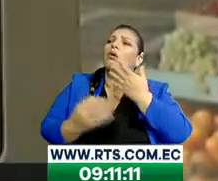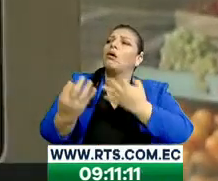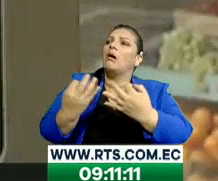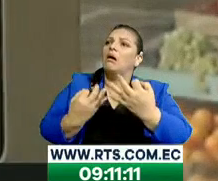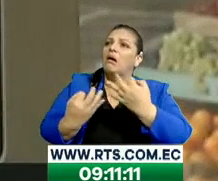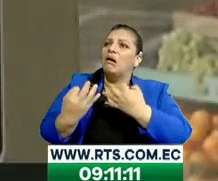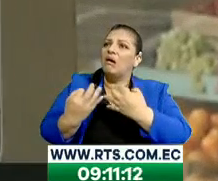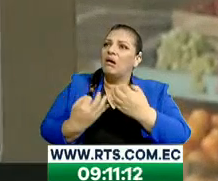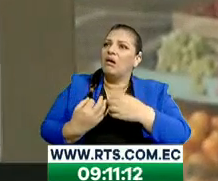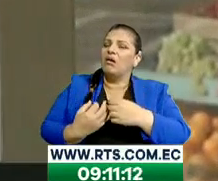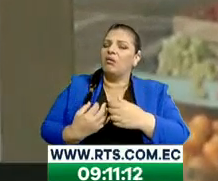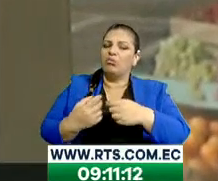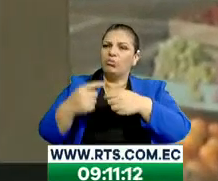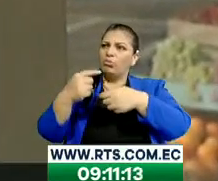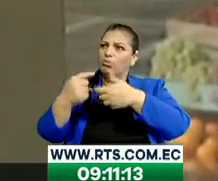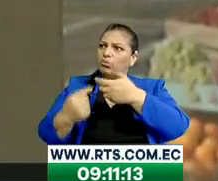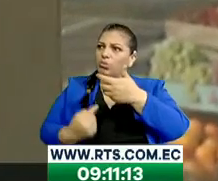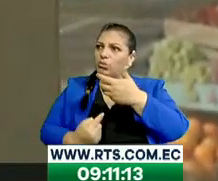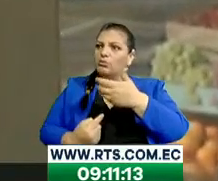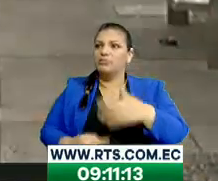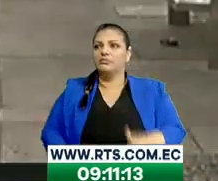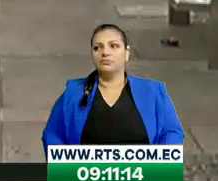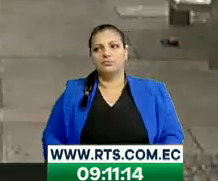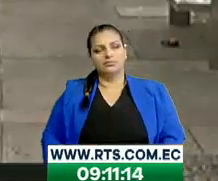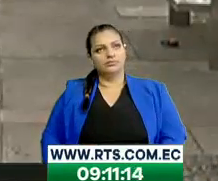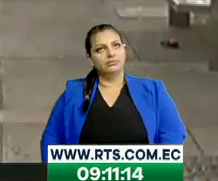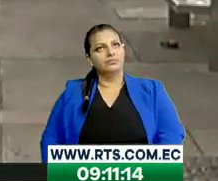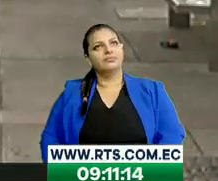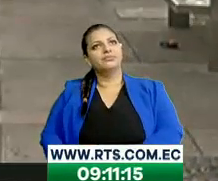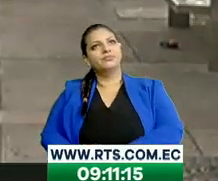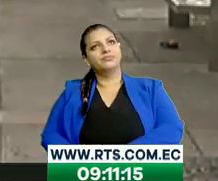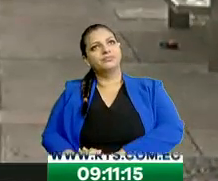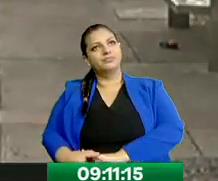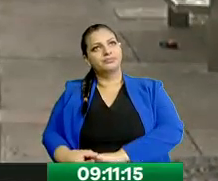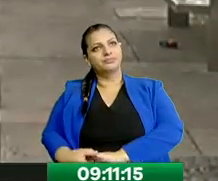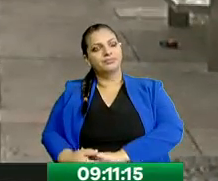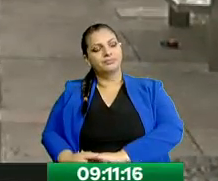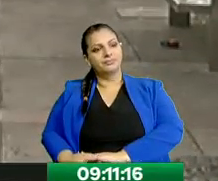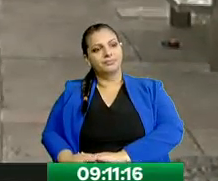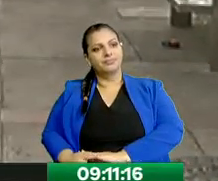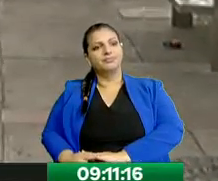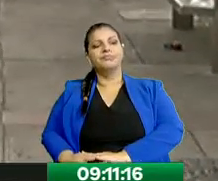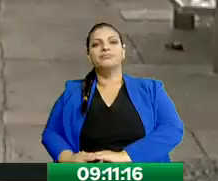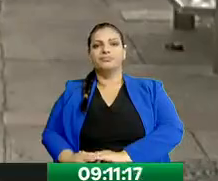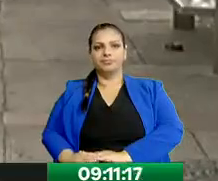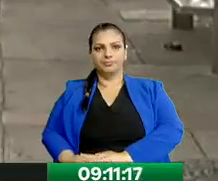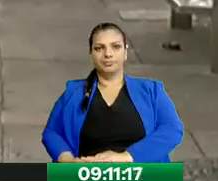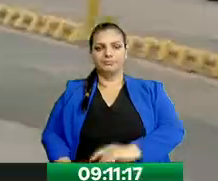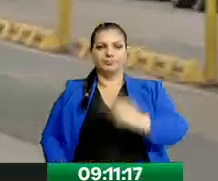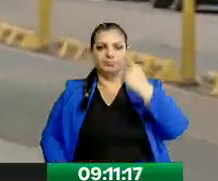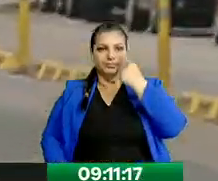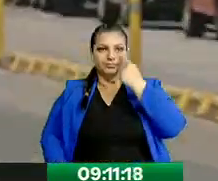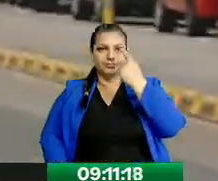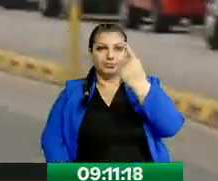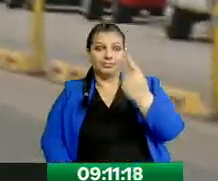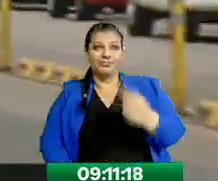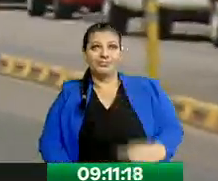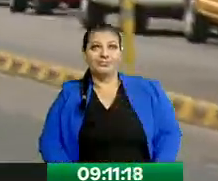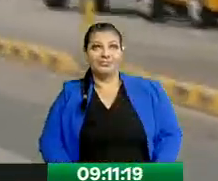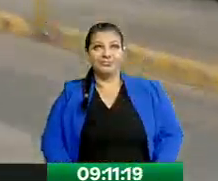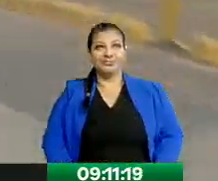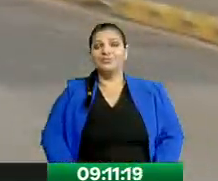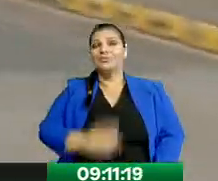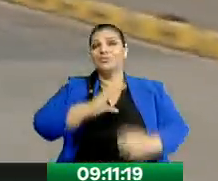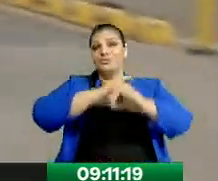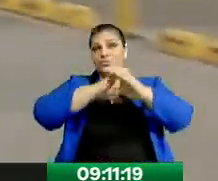de la transportación pública también dan sus lecturas. Y que pese a que ha transcurrido poco tiempo, son los ciudadanos los que tienen que adaptarse